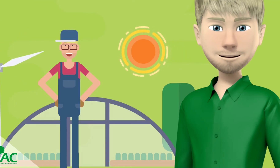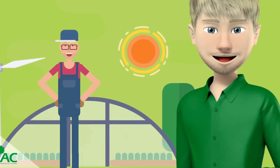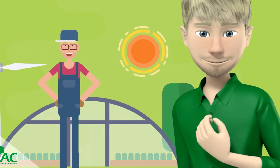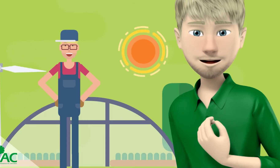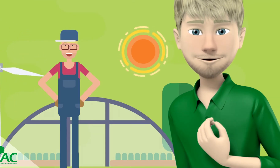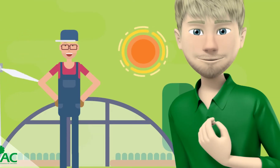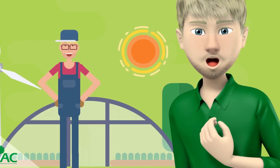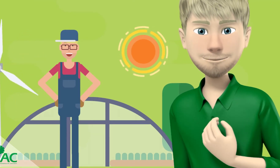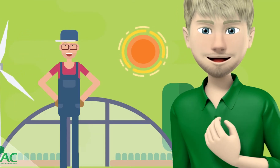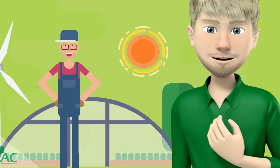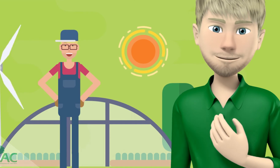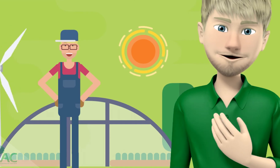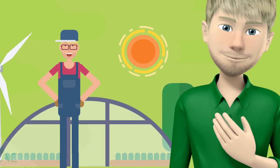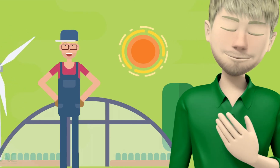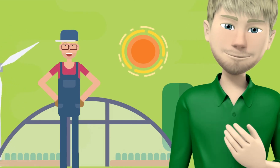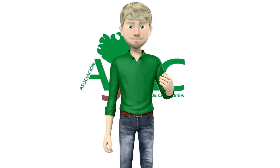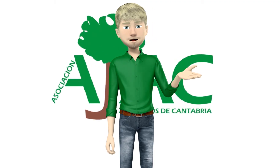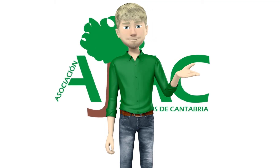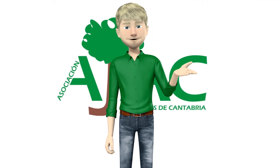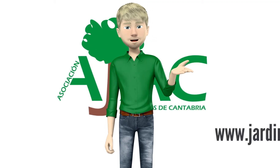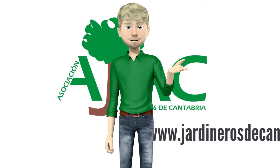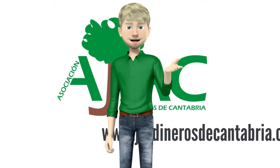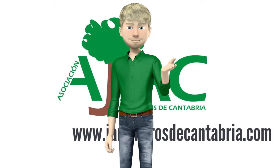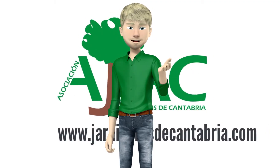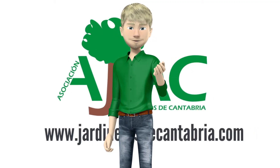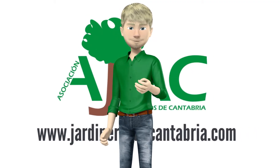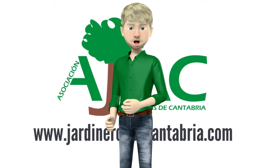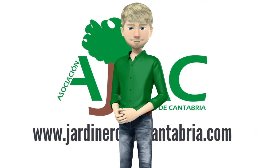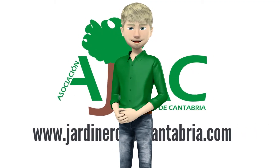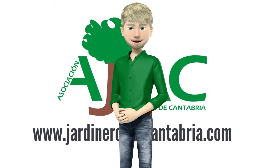el mejor servicio para los ciudadanos. Visítanos en